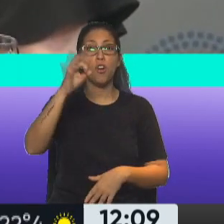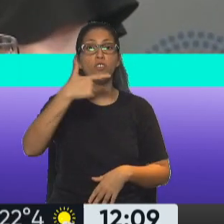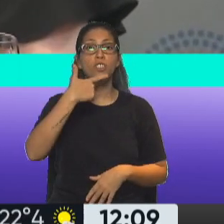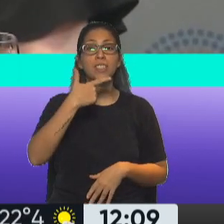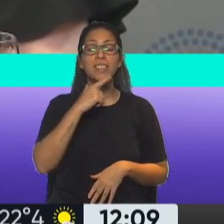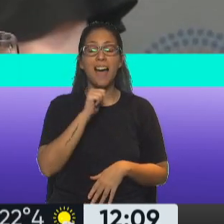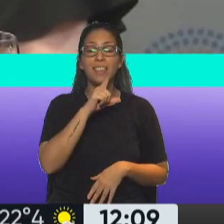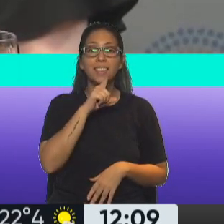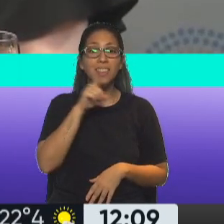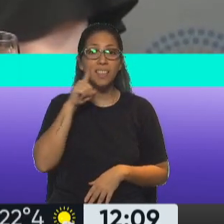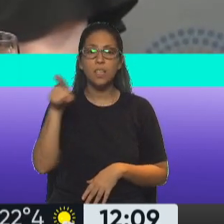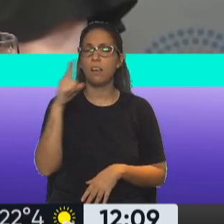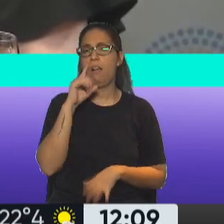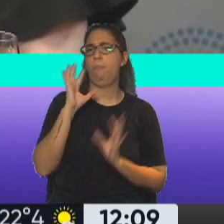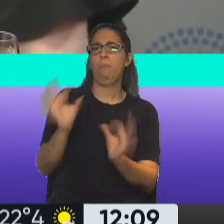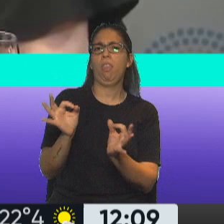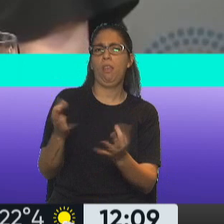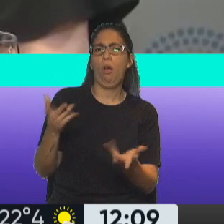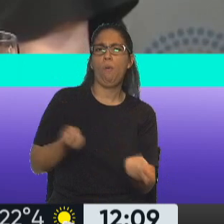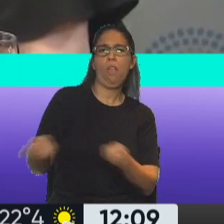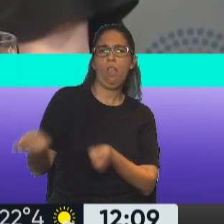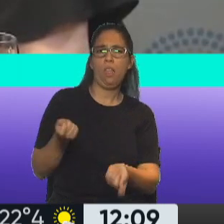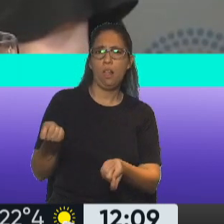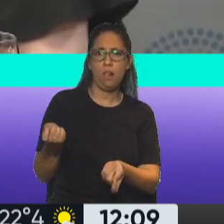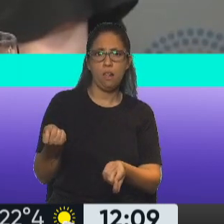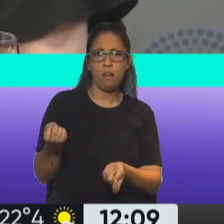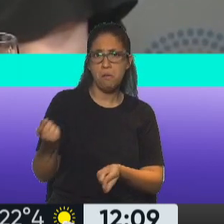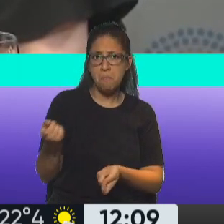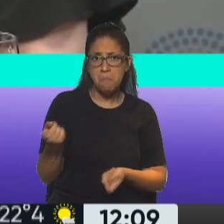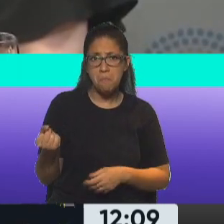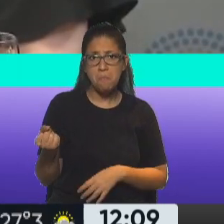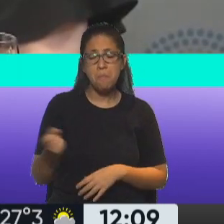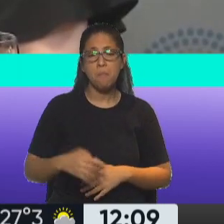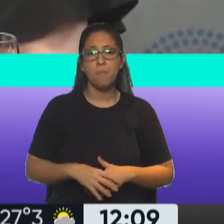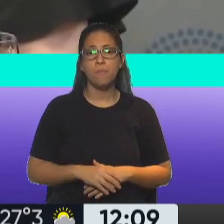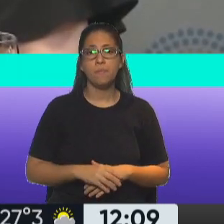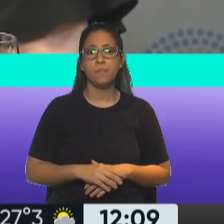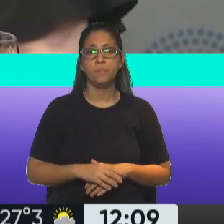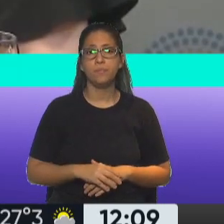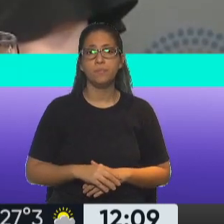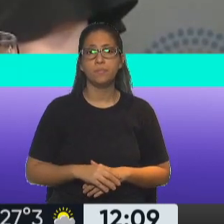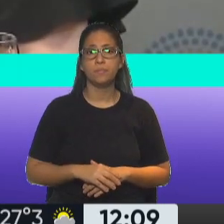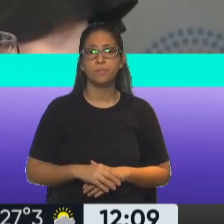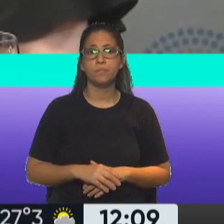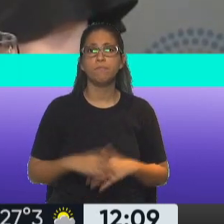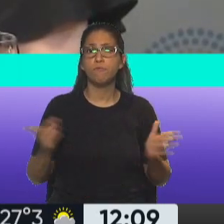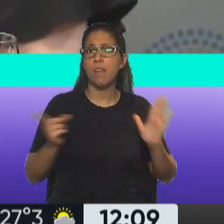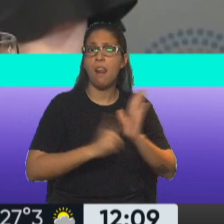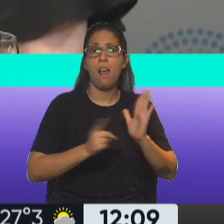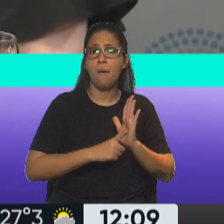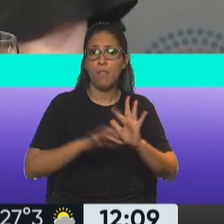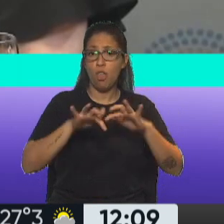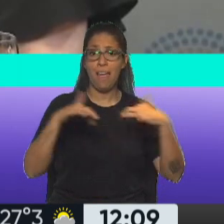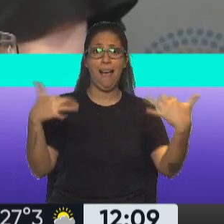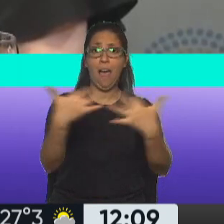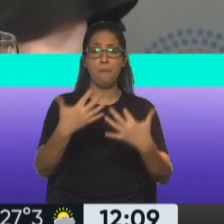es evidente y que, por supuesto, no tiene ningún tipo de aplicabilidad dentro de las reglas de esta